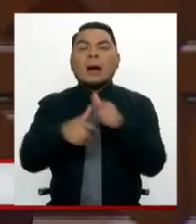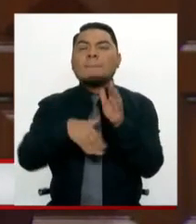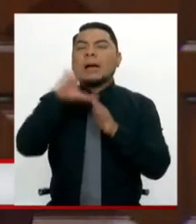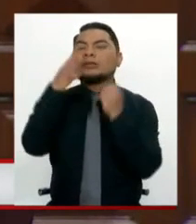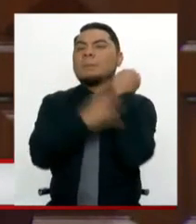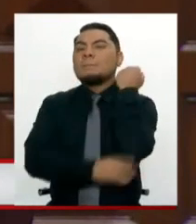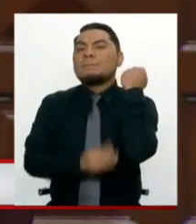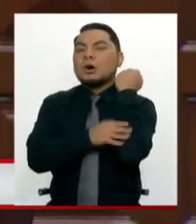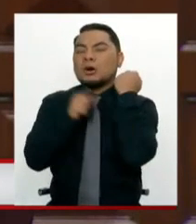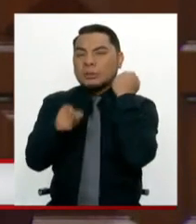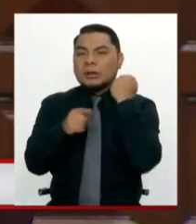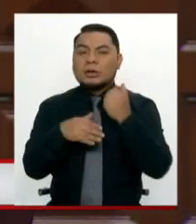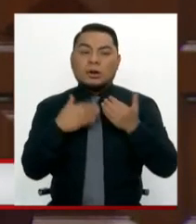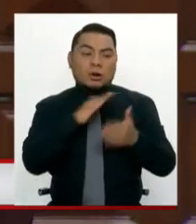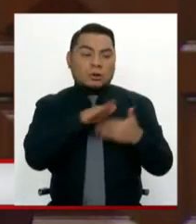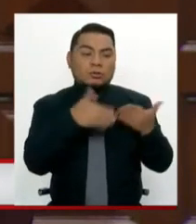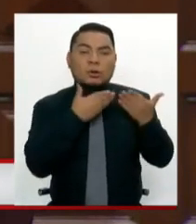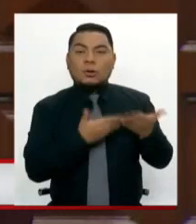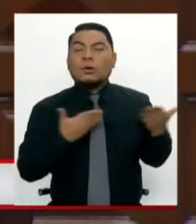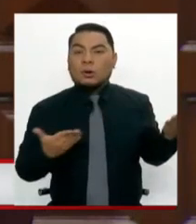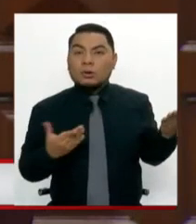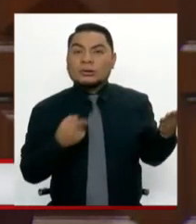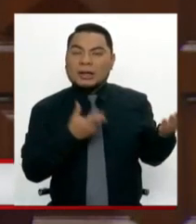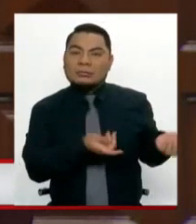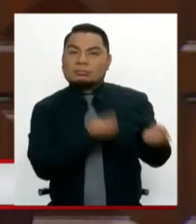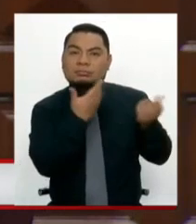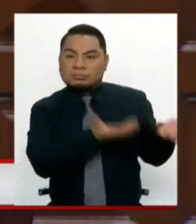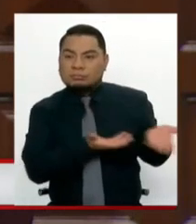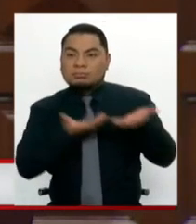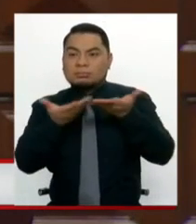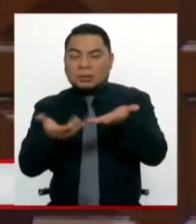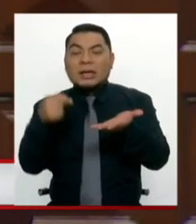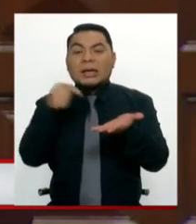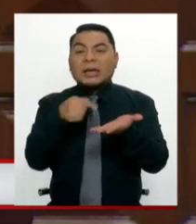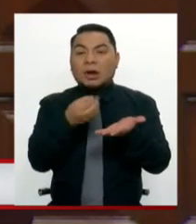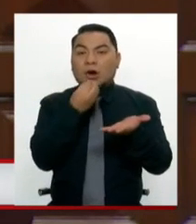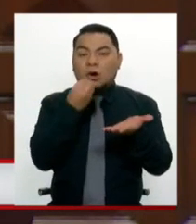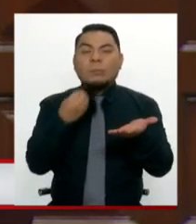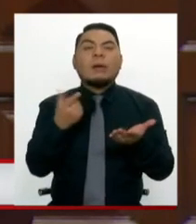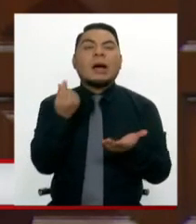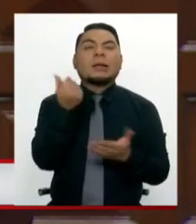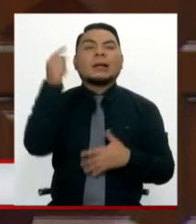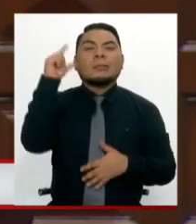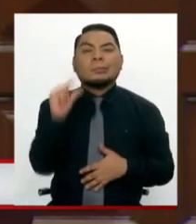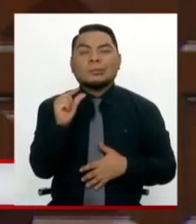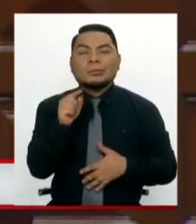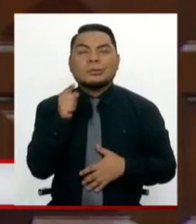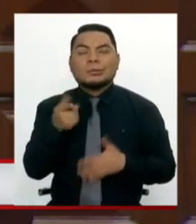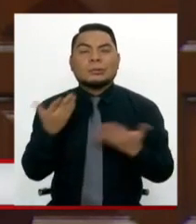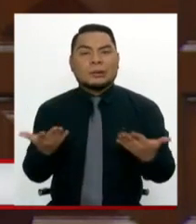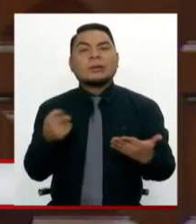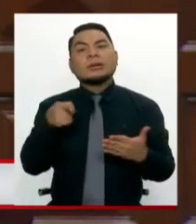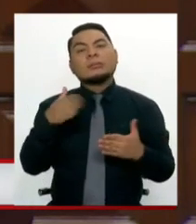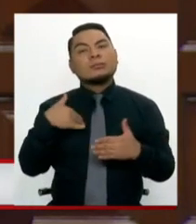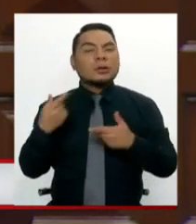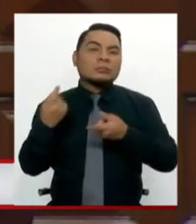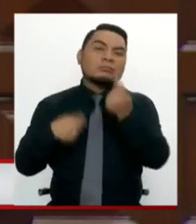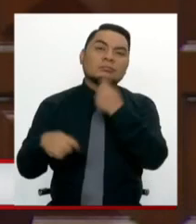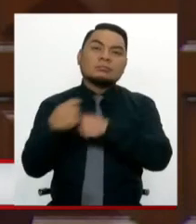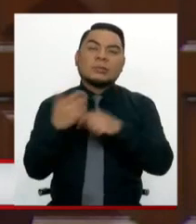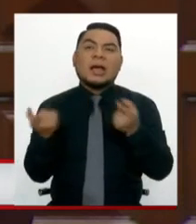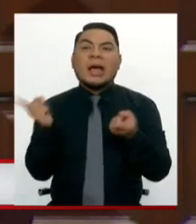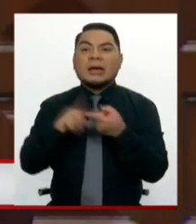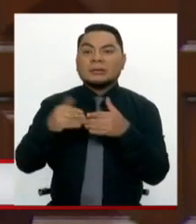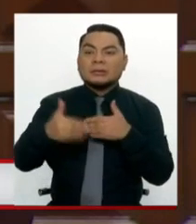país los recursos hidrobiológicos a precios económicos, con una proyección de comercialización